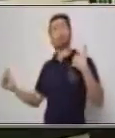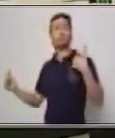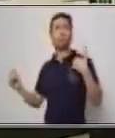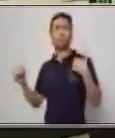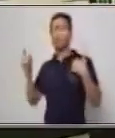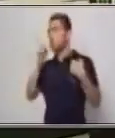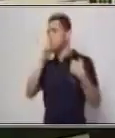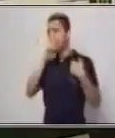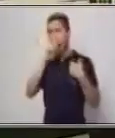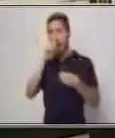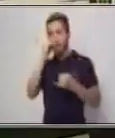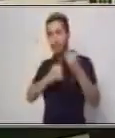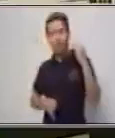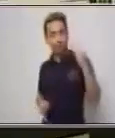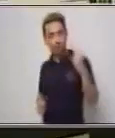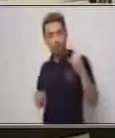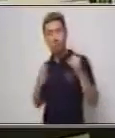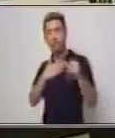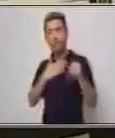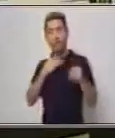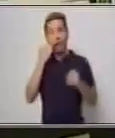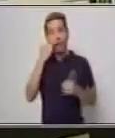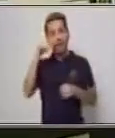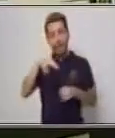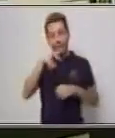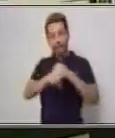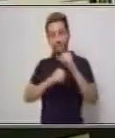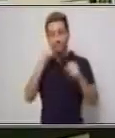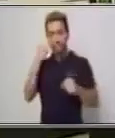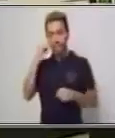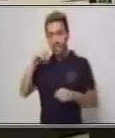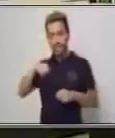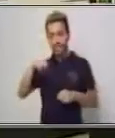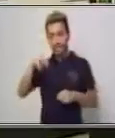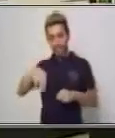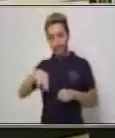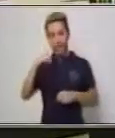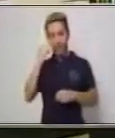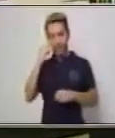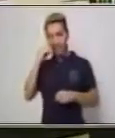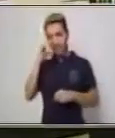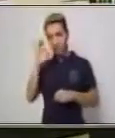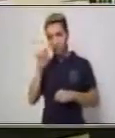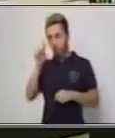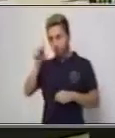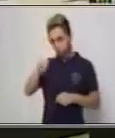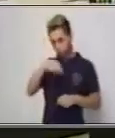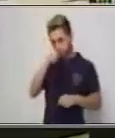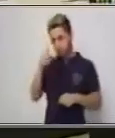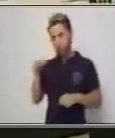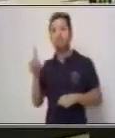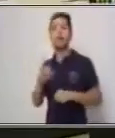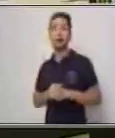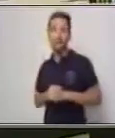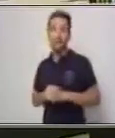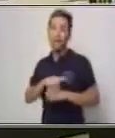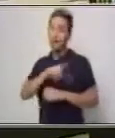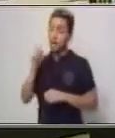infinitos. Y eso tengámoslo muy claro. Pero los números primos y los números compuestos también serán infinitos.